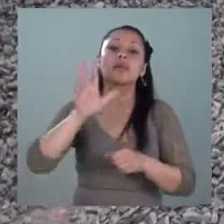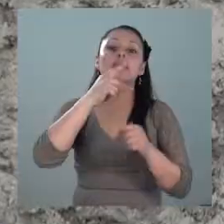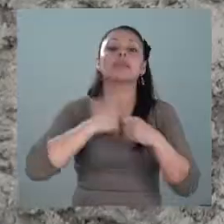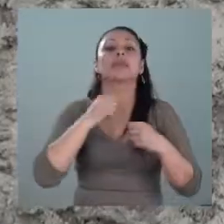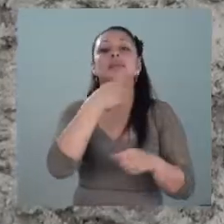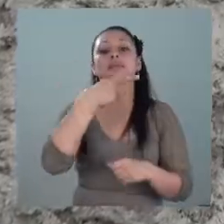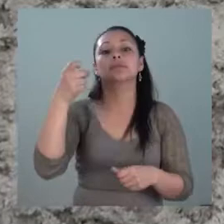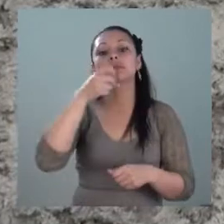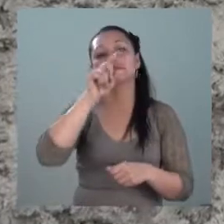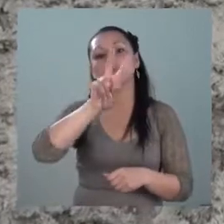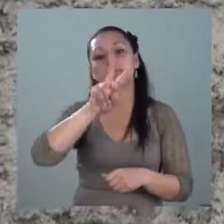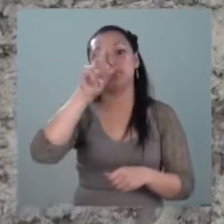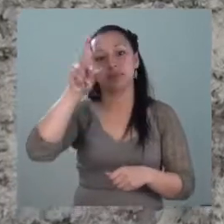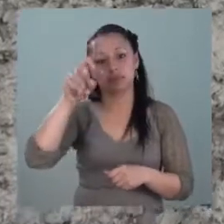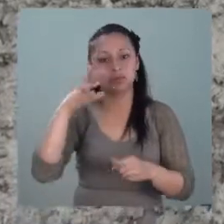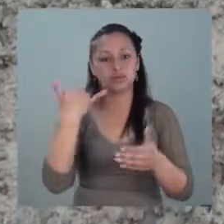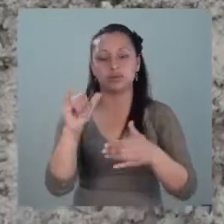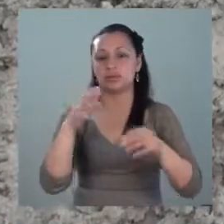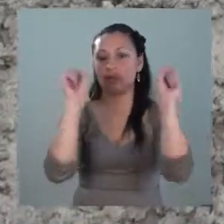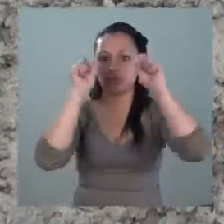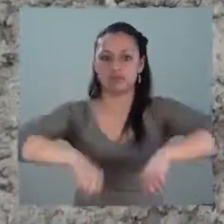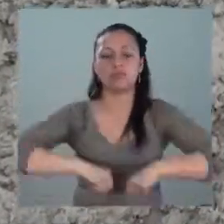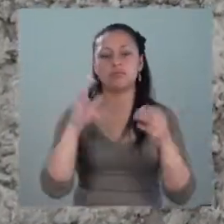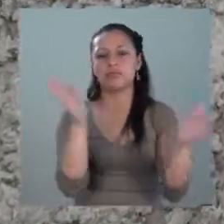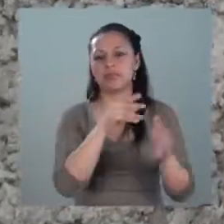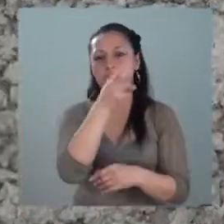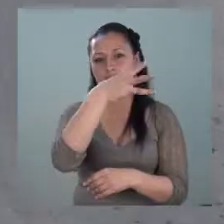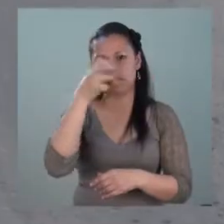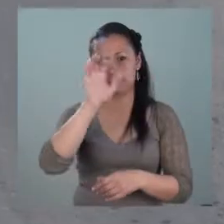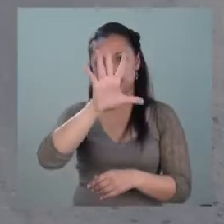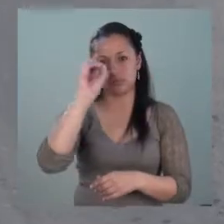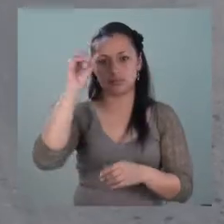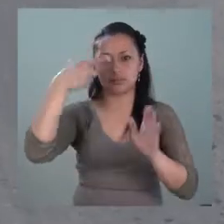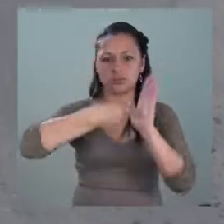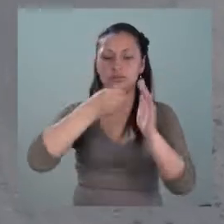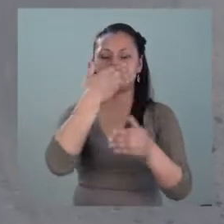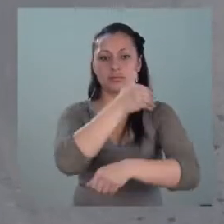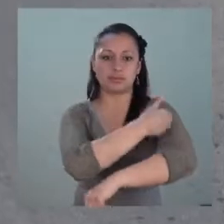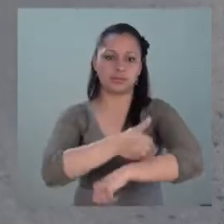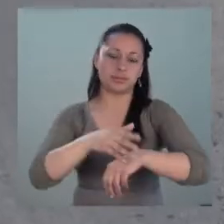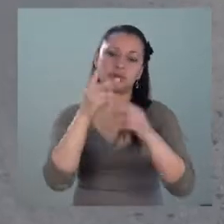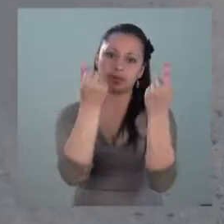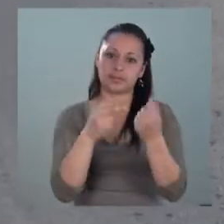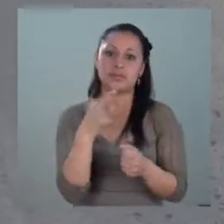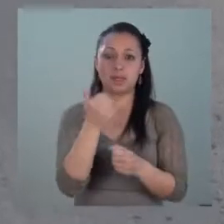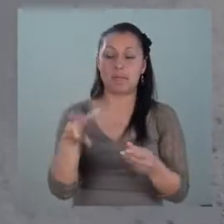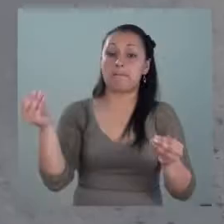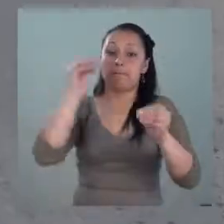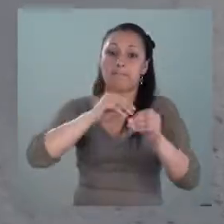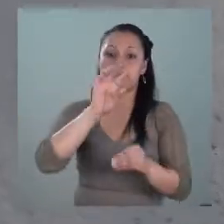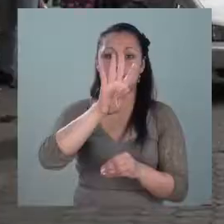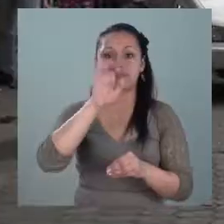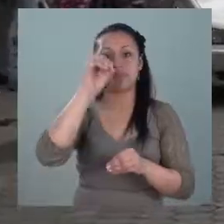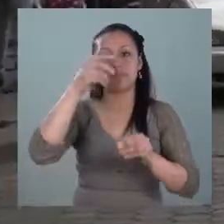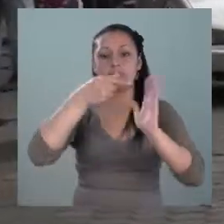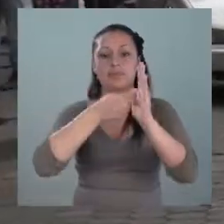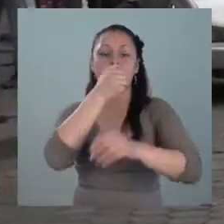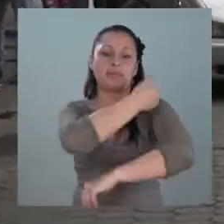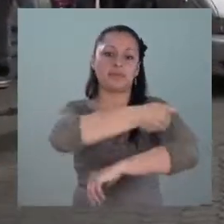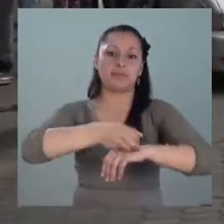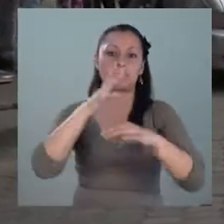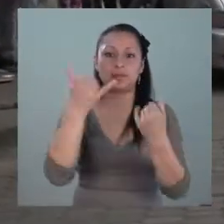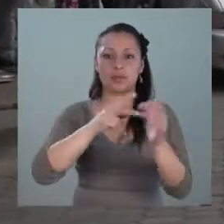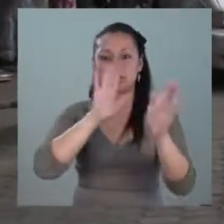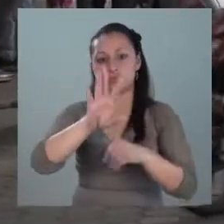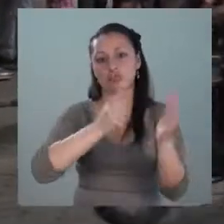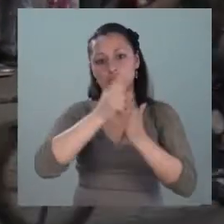el departamento ya cuenta con 126 iniciativas aprobadas por el orden de los 350 mil millones de pesos, que sumados a otros 90 mil